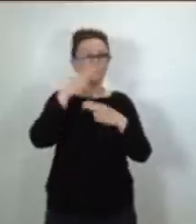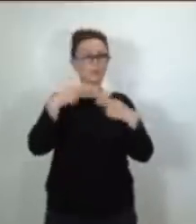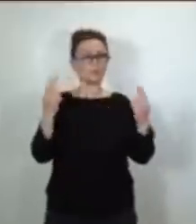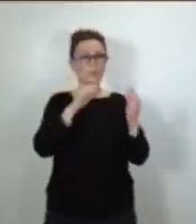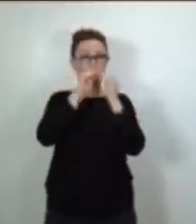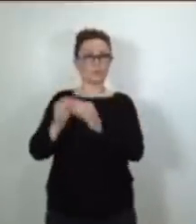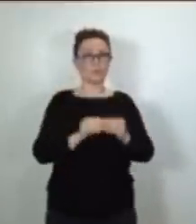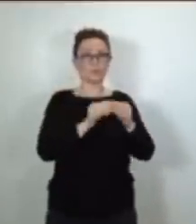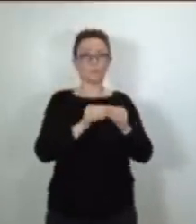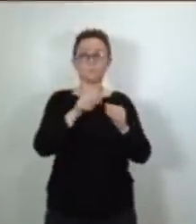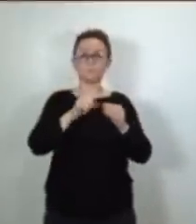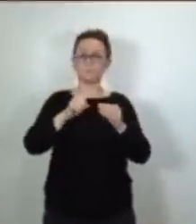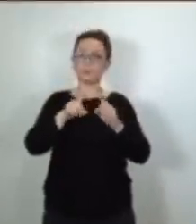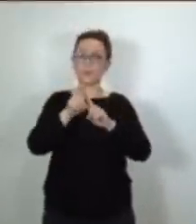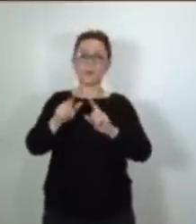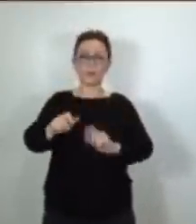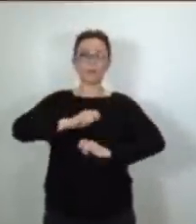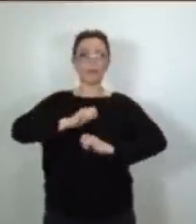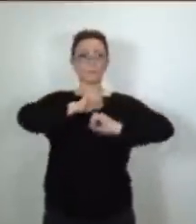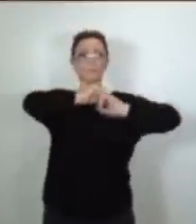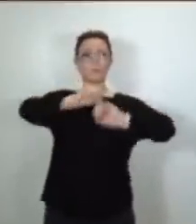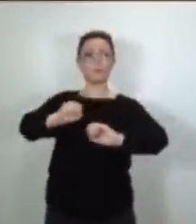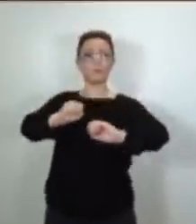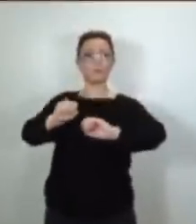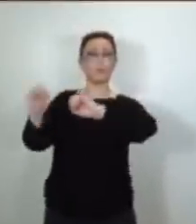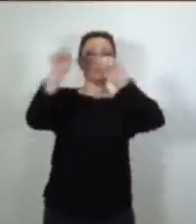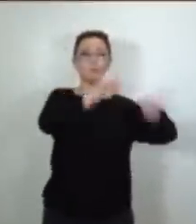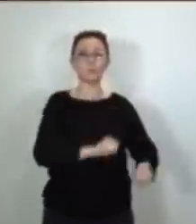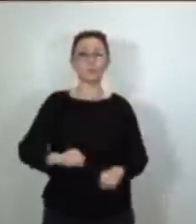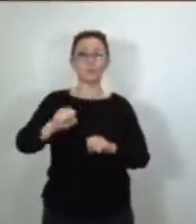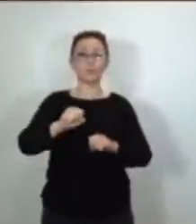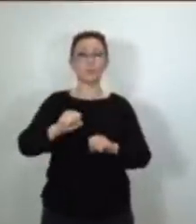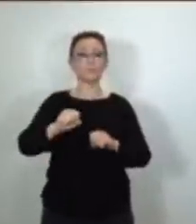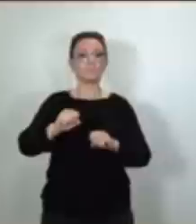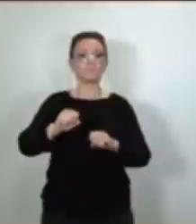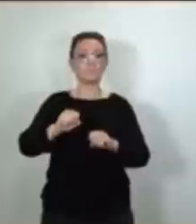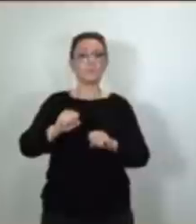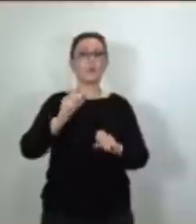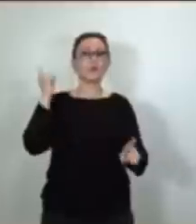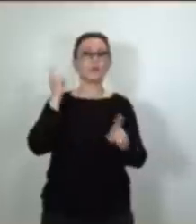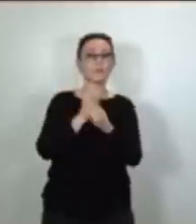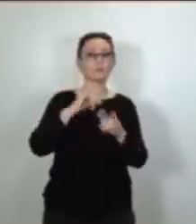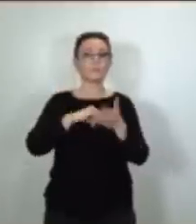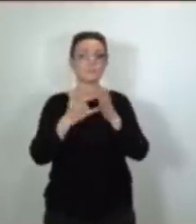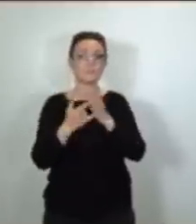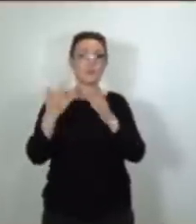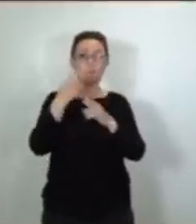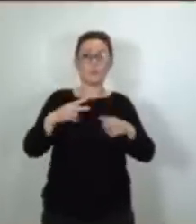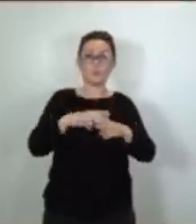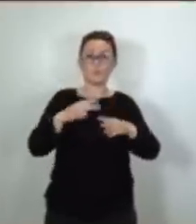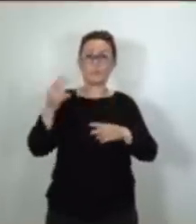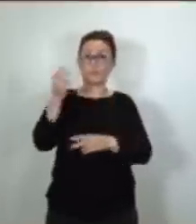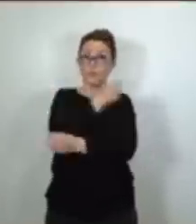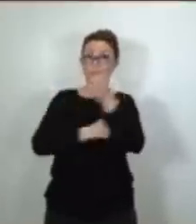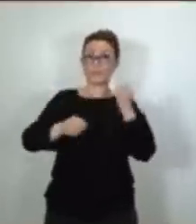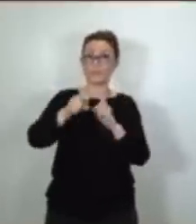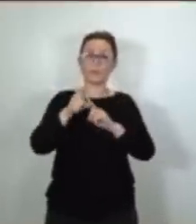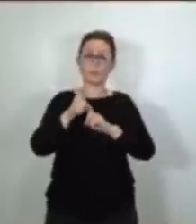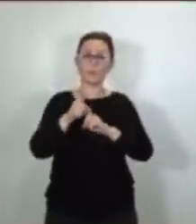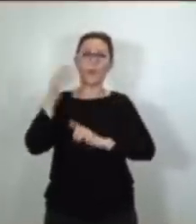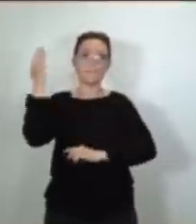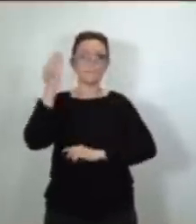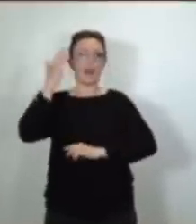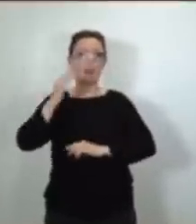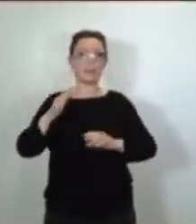nuestro principal escudo de protección frente a las inclemencias de un sistema económico y político que ha arrasado con el planeta y también con